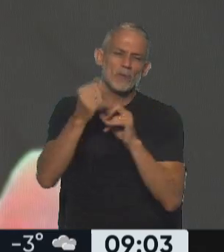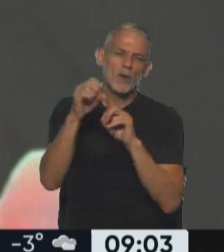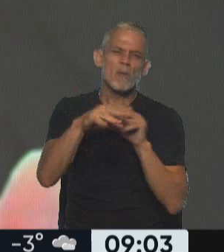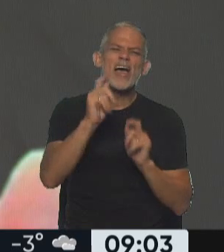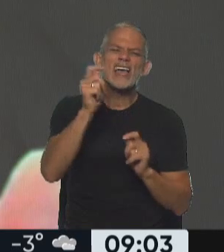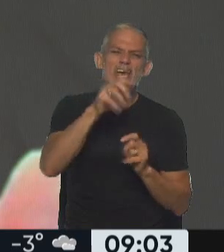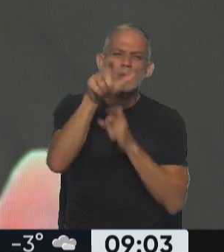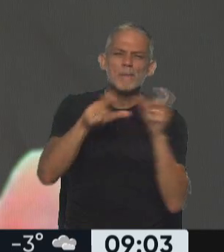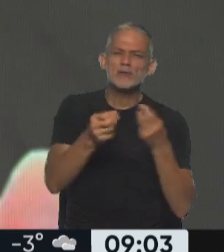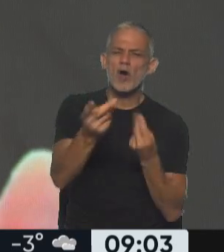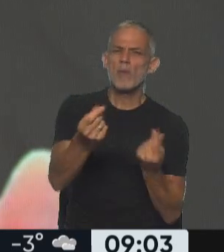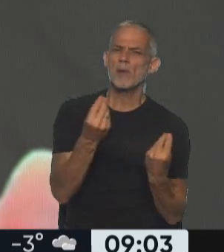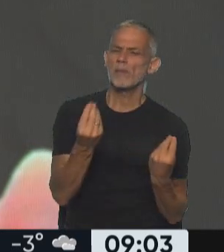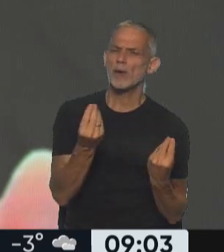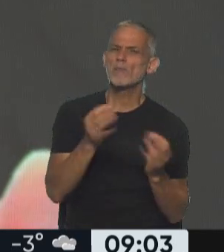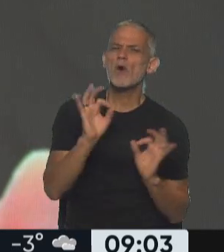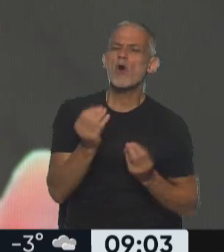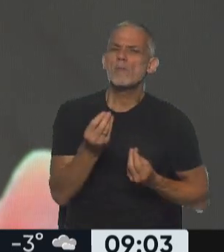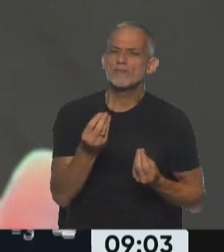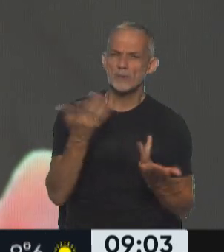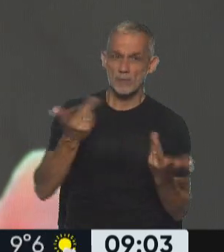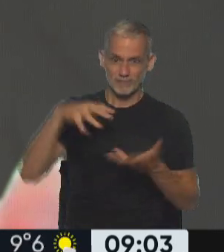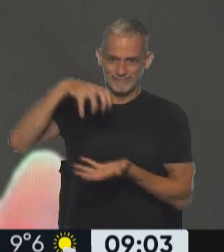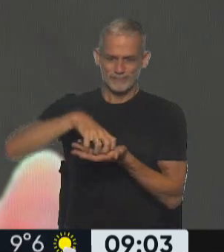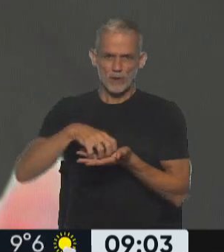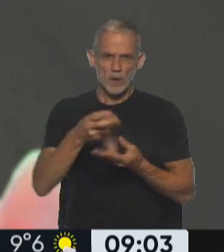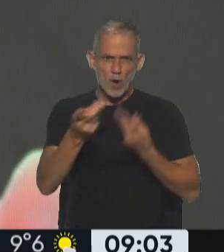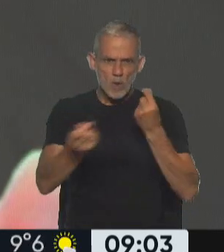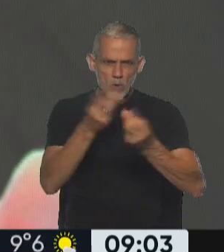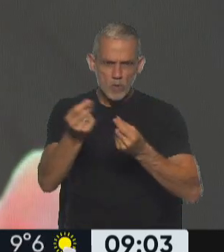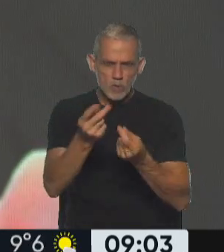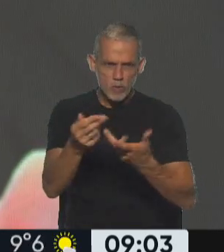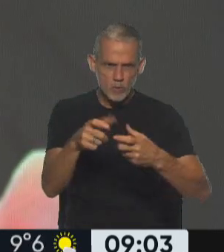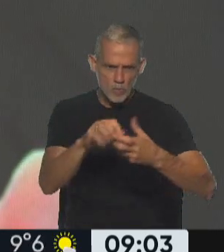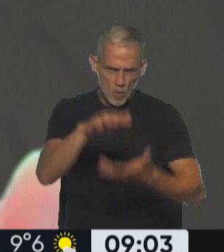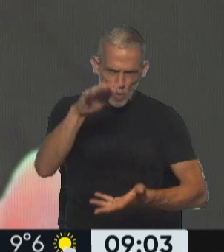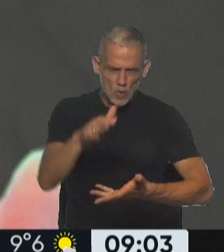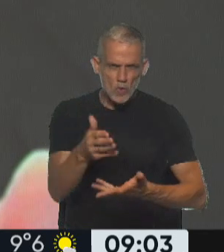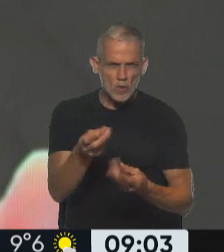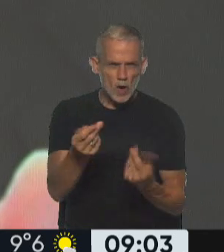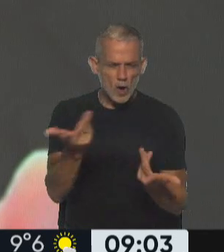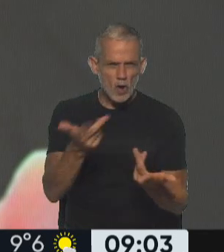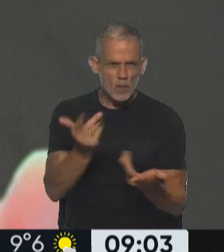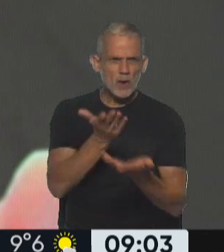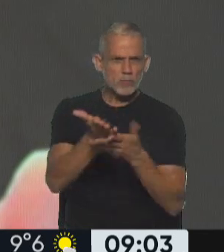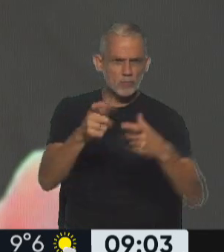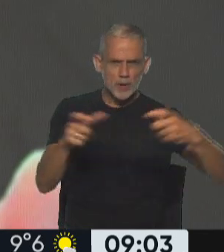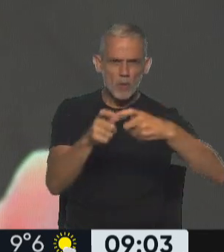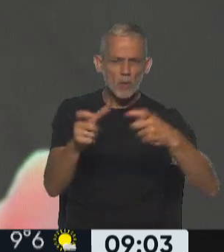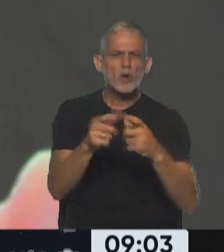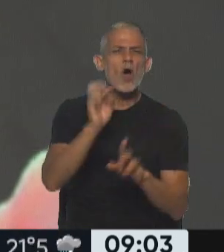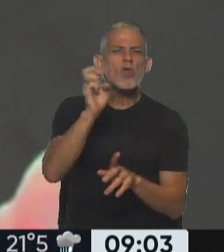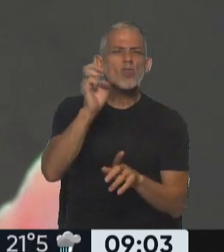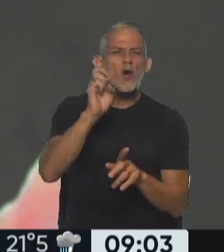¿Qué es lo que pasó? ¿Por qué se detectó un volumen alto de operaciones tanto en la demanda de los